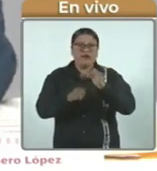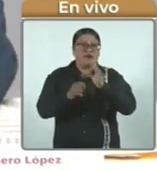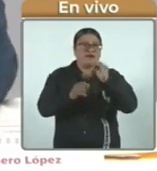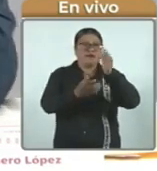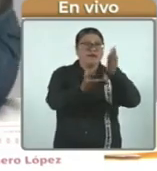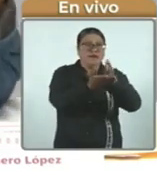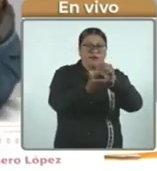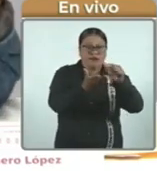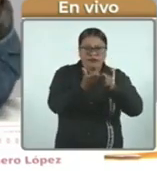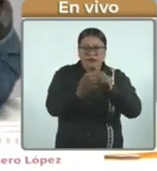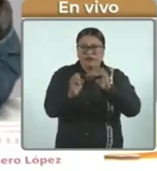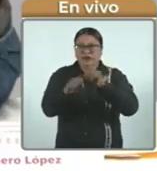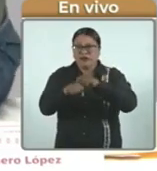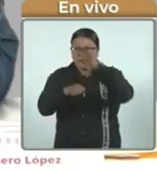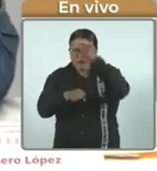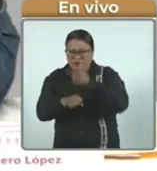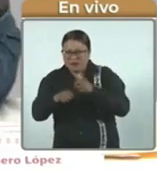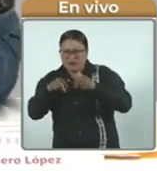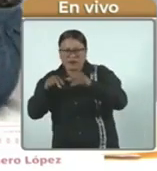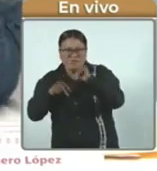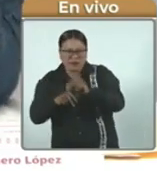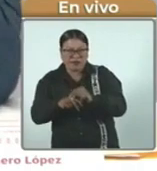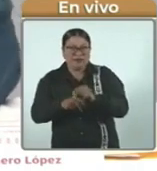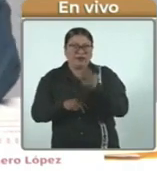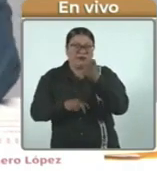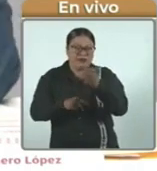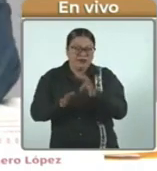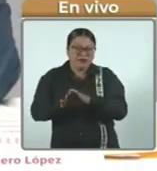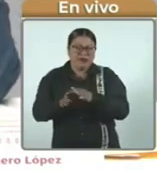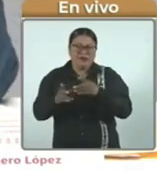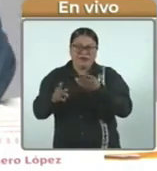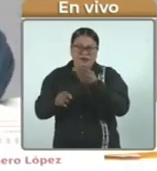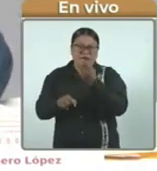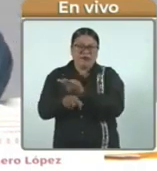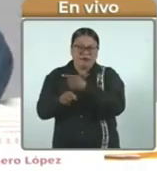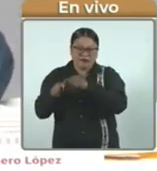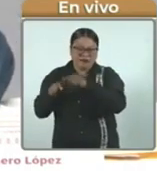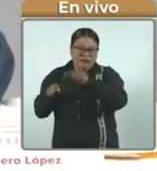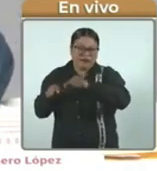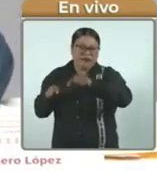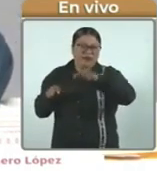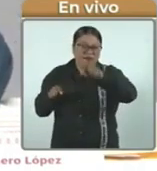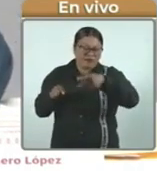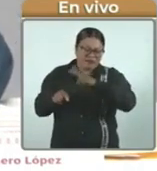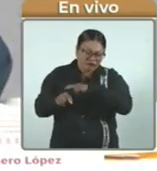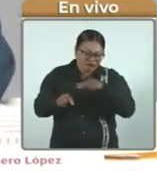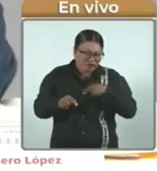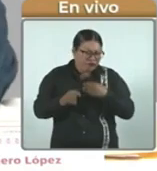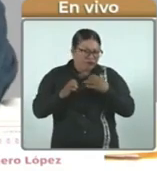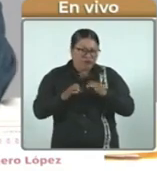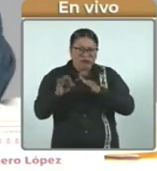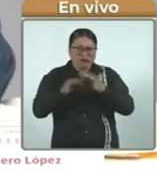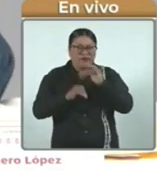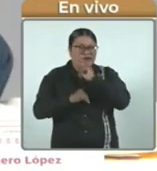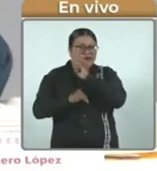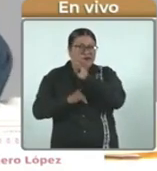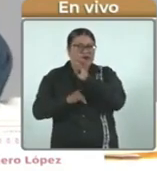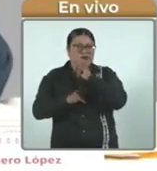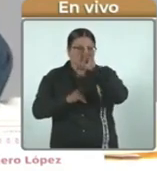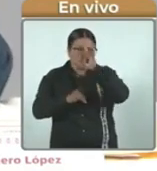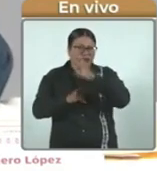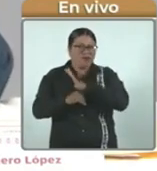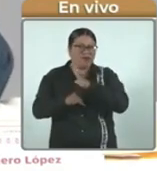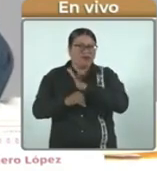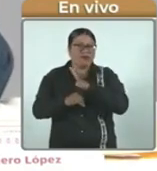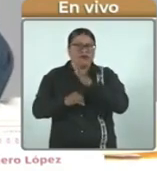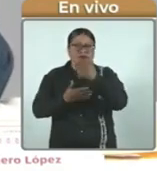a tal hora. Desafortunadamente esta cadenita sí ha generado una percepción, pero estamos trabajando rápidamente. Se han establecido